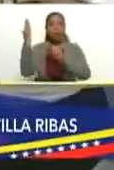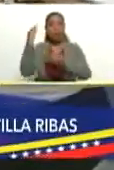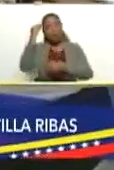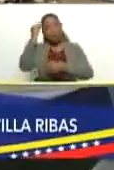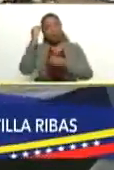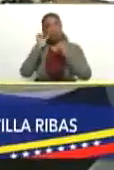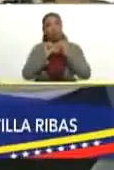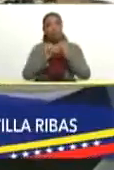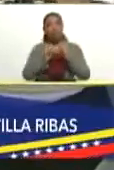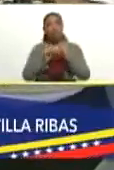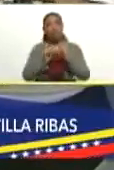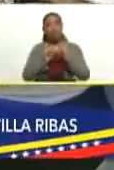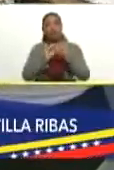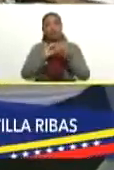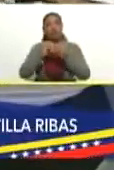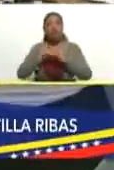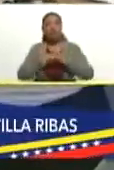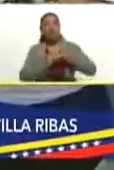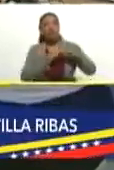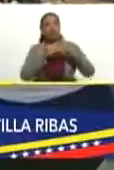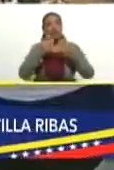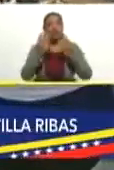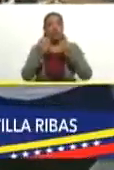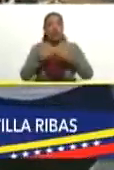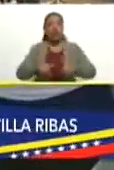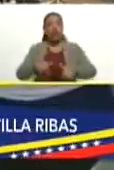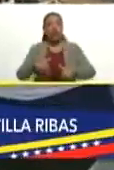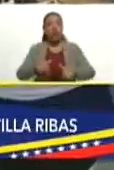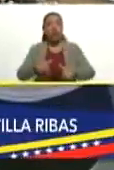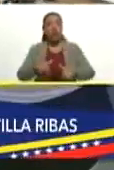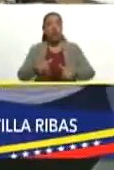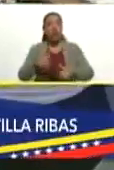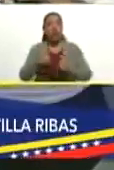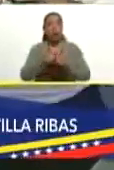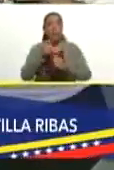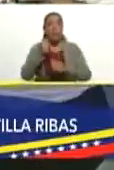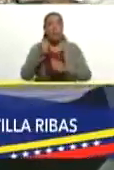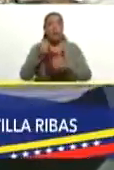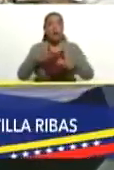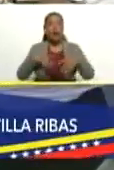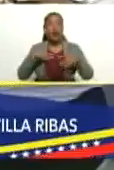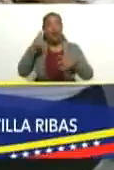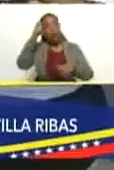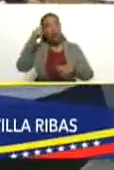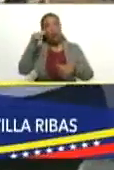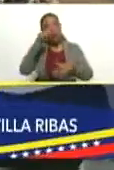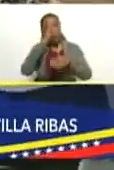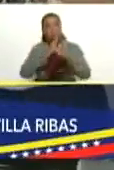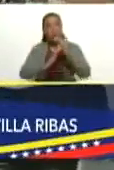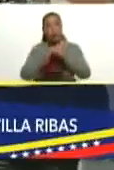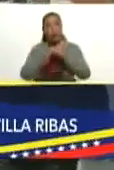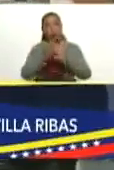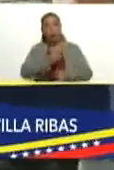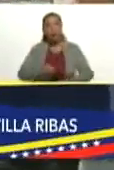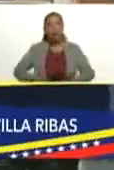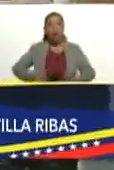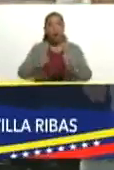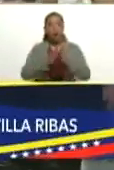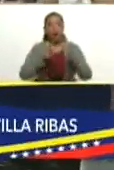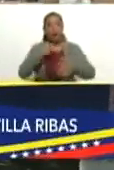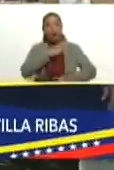permanente. Haciendo muchísimo con poco, con la alegría de este pueblo noble, presidente. La gran